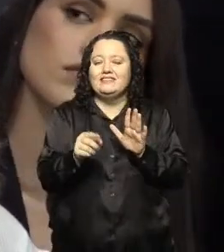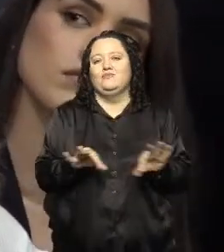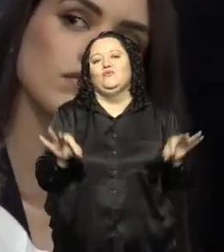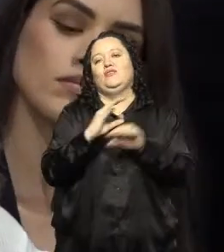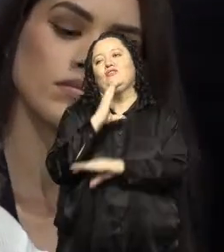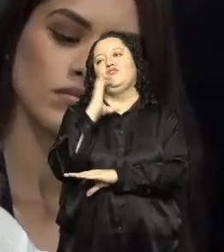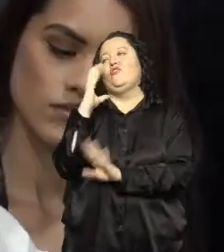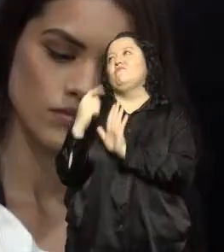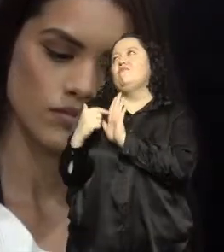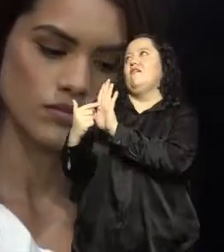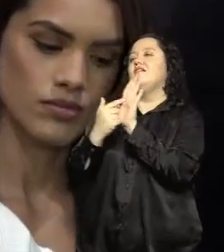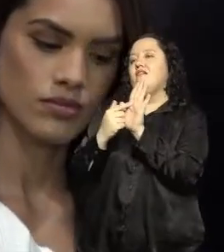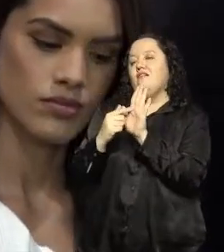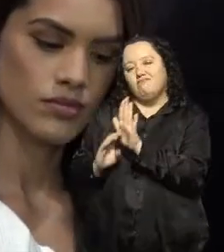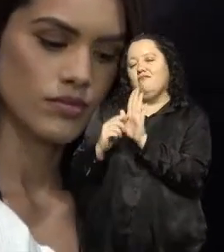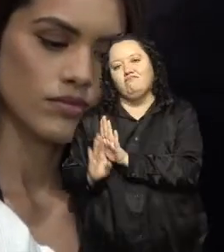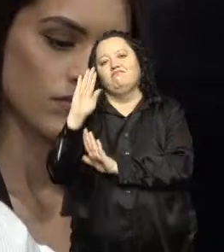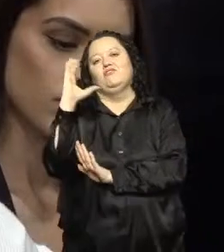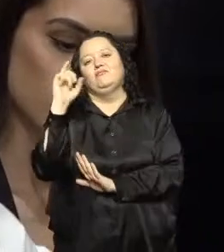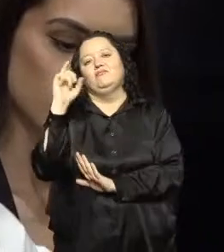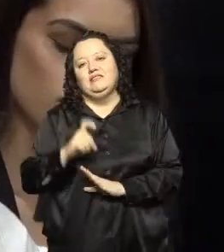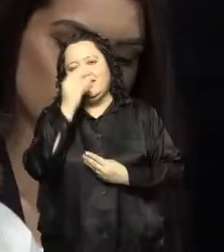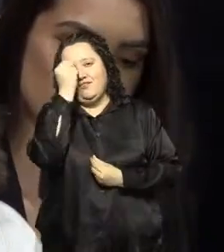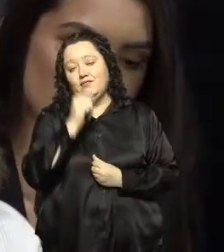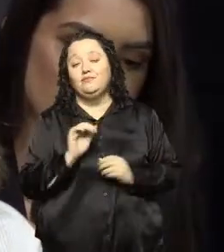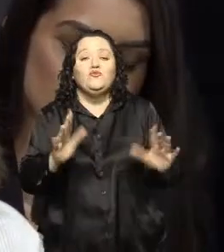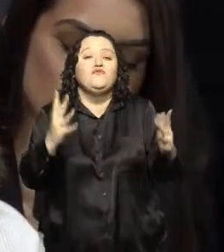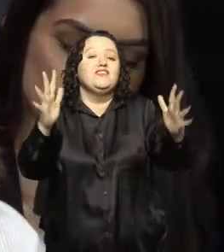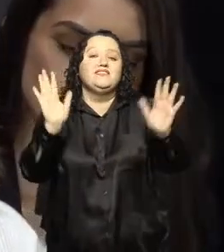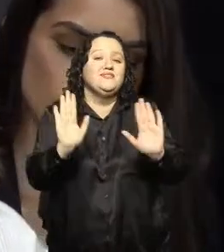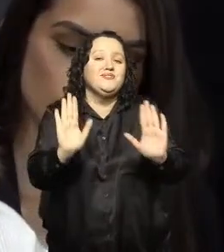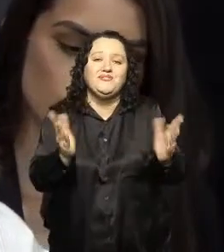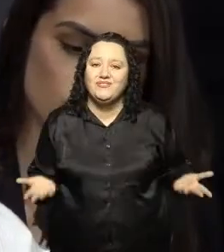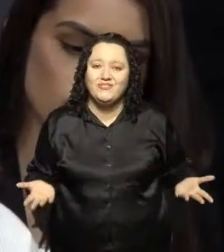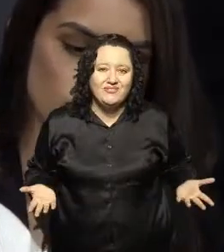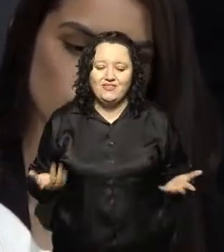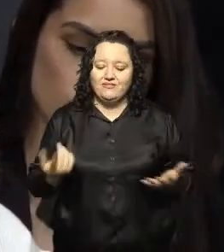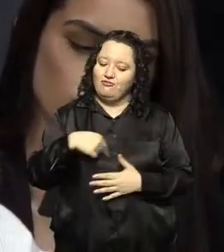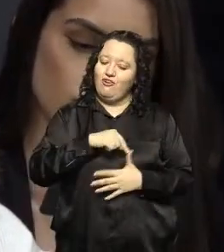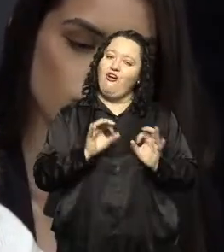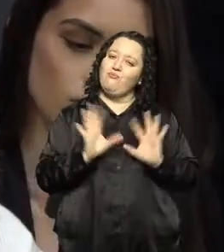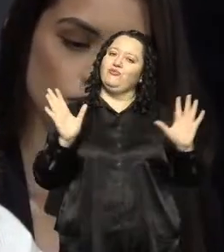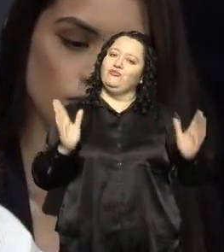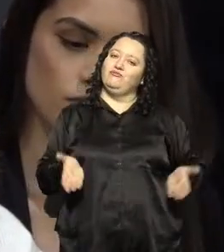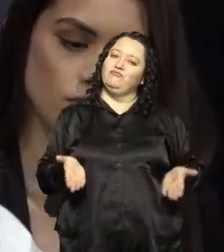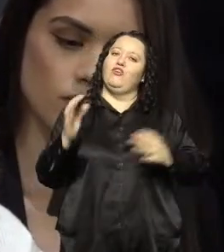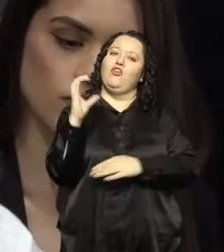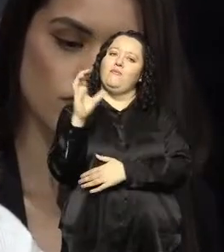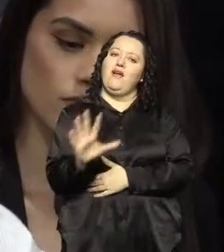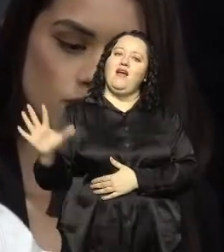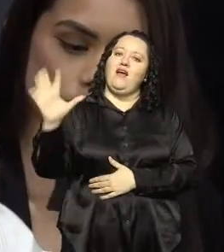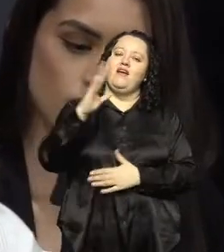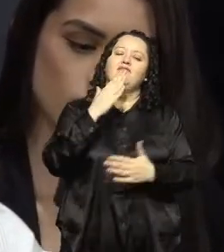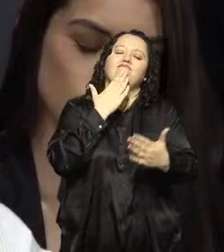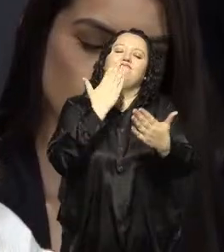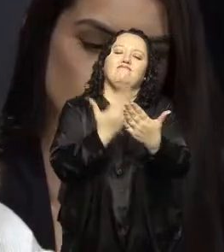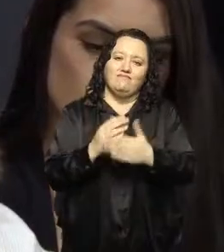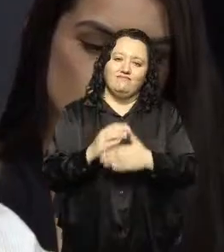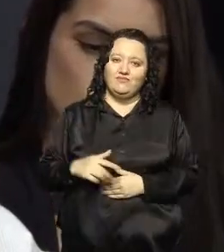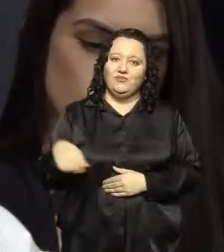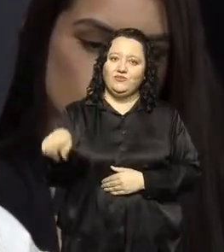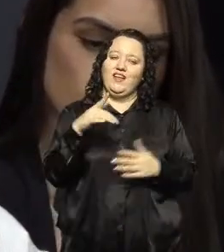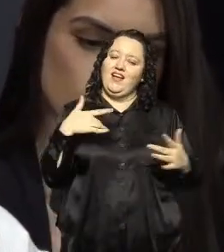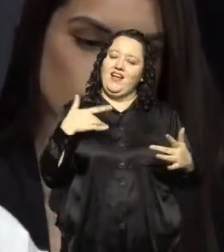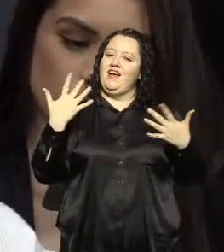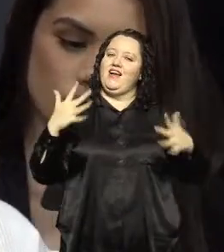este país para avanzar. Esta es su fiesta y es nuestra oportunidad para que todo un país les diga gracias por las